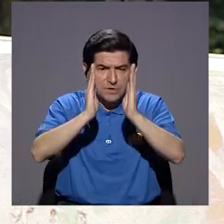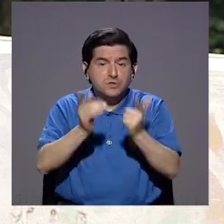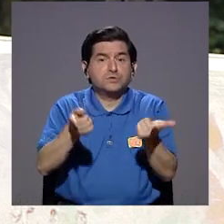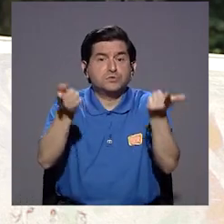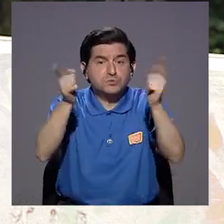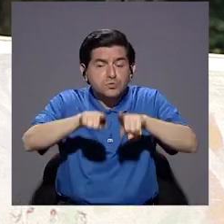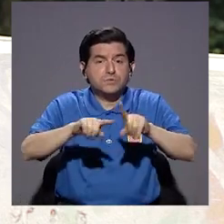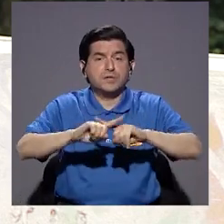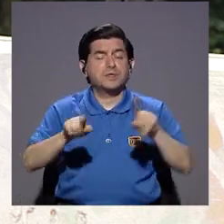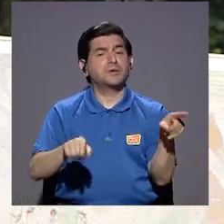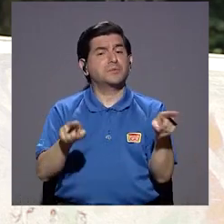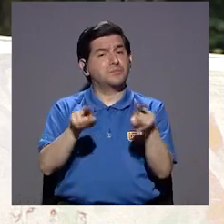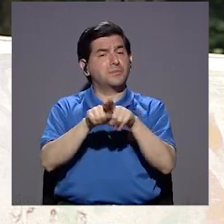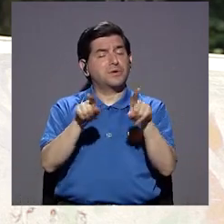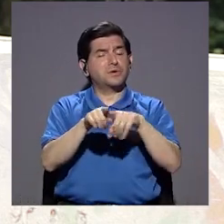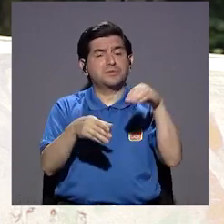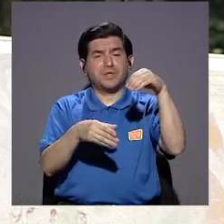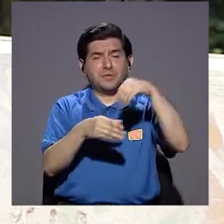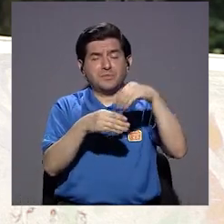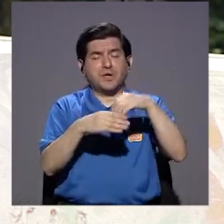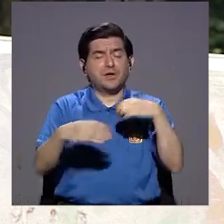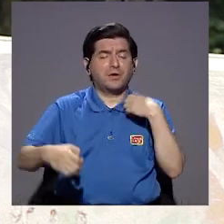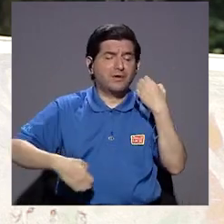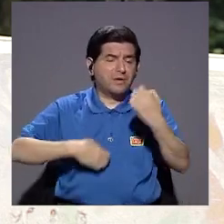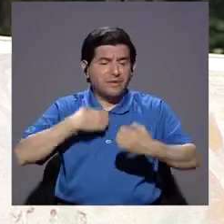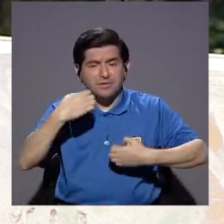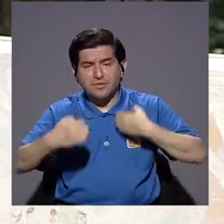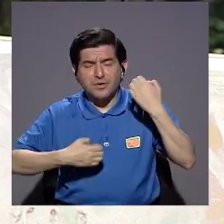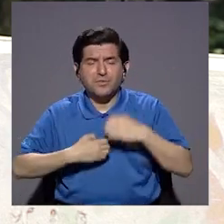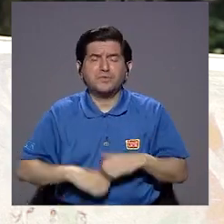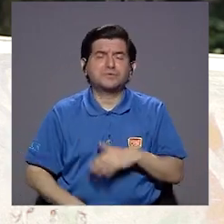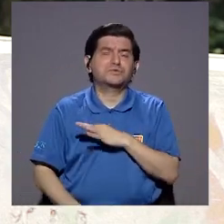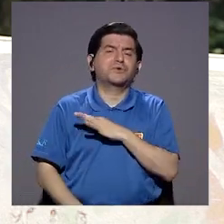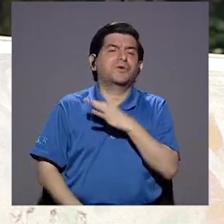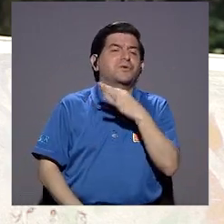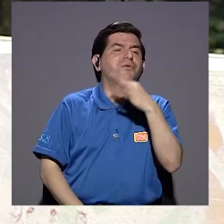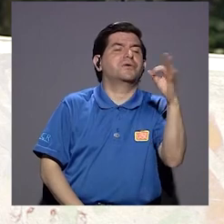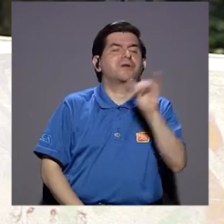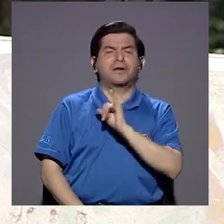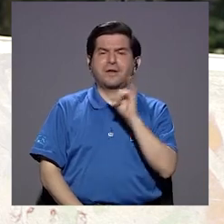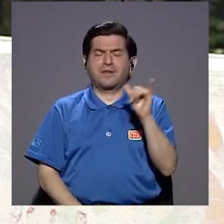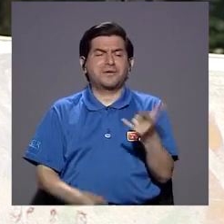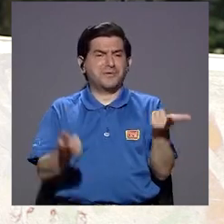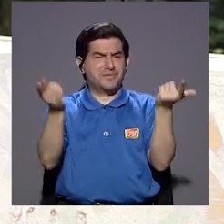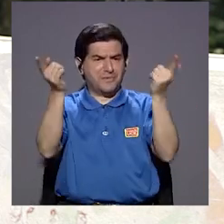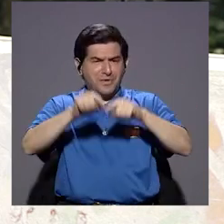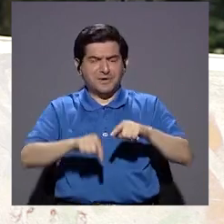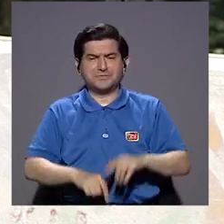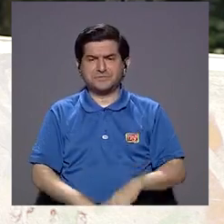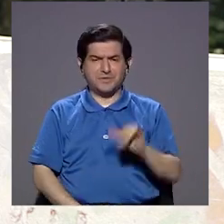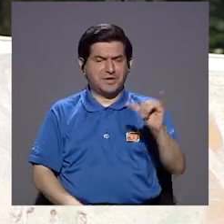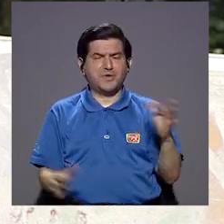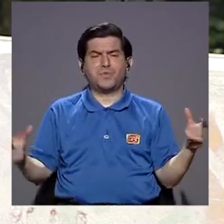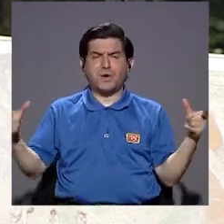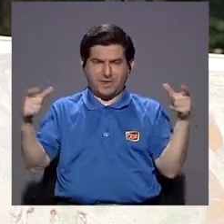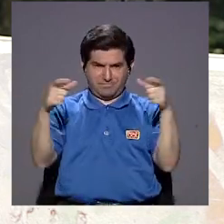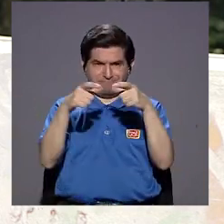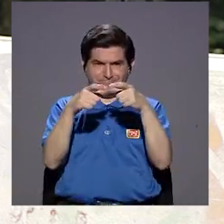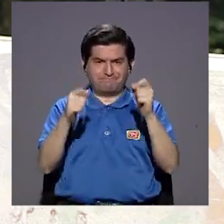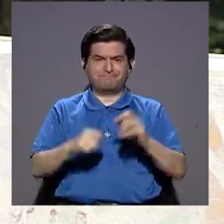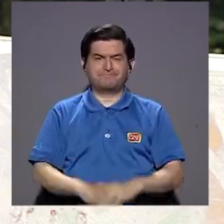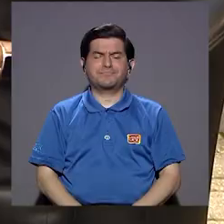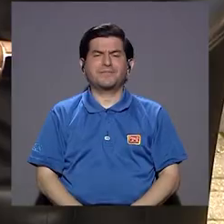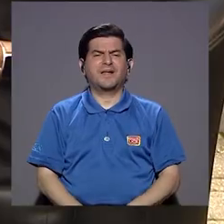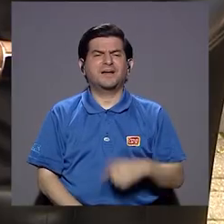se dan, pero también hay componentes más emocionales, espirituales, que también se dan también por esa misma conexión,